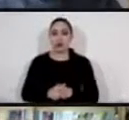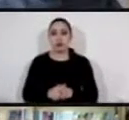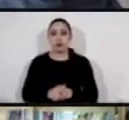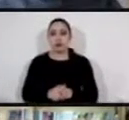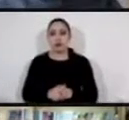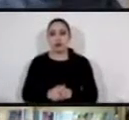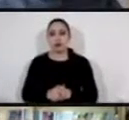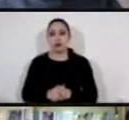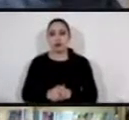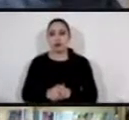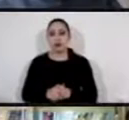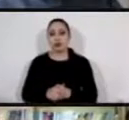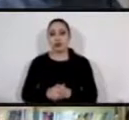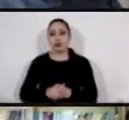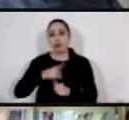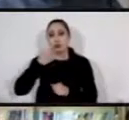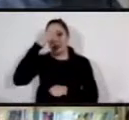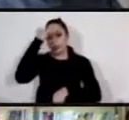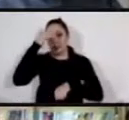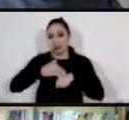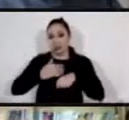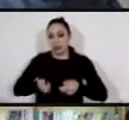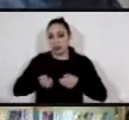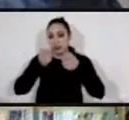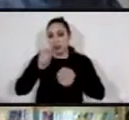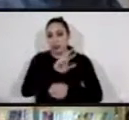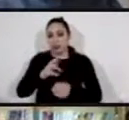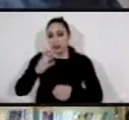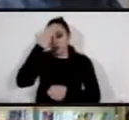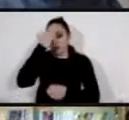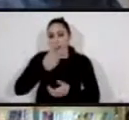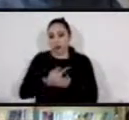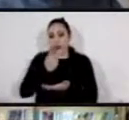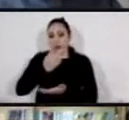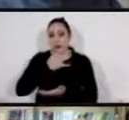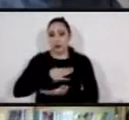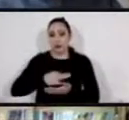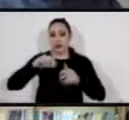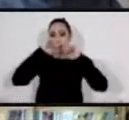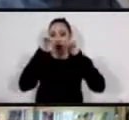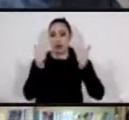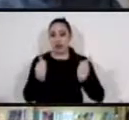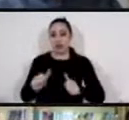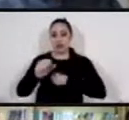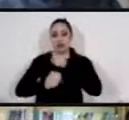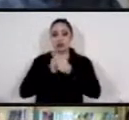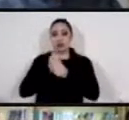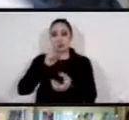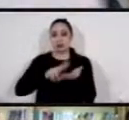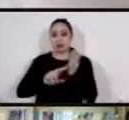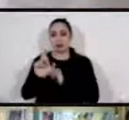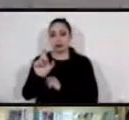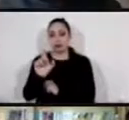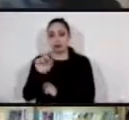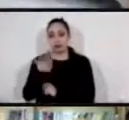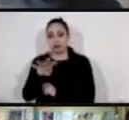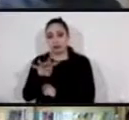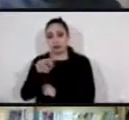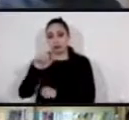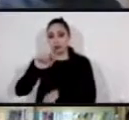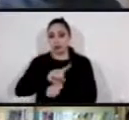vía remota con motivo de la entrega de la medalla al mérito en artes 2019, hoy 20 de abril